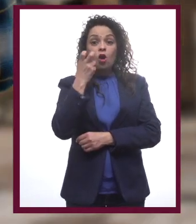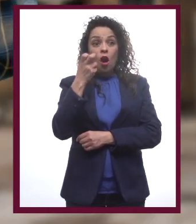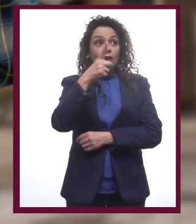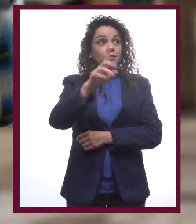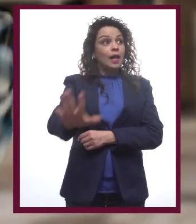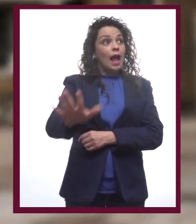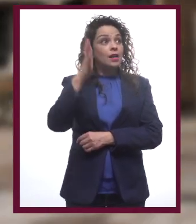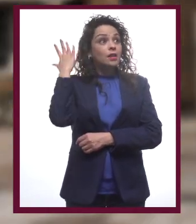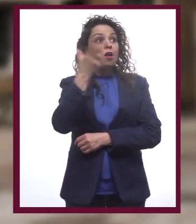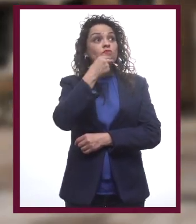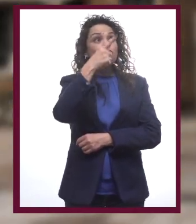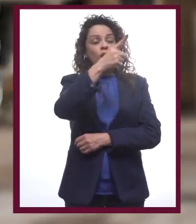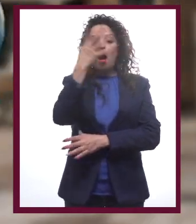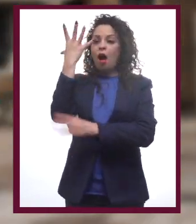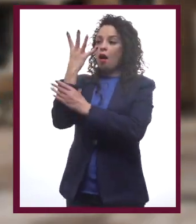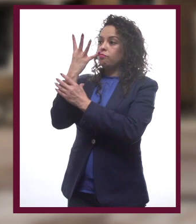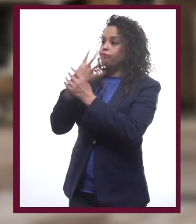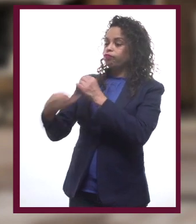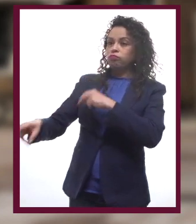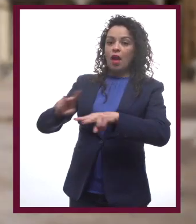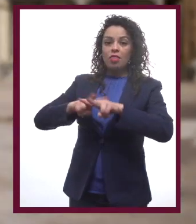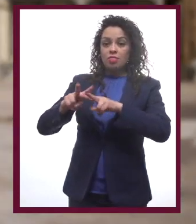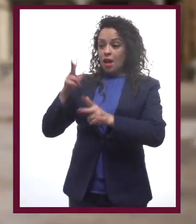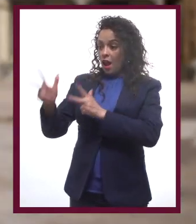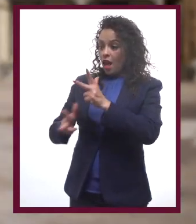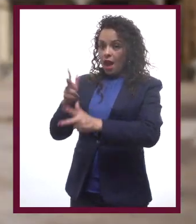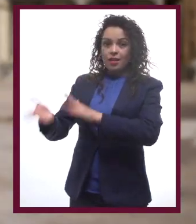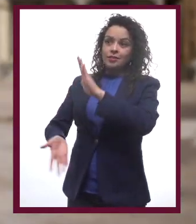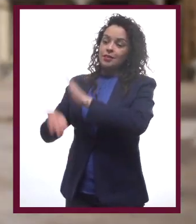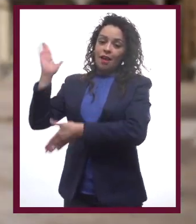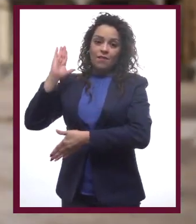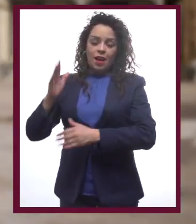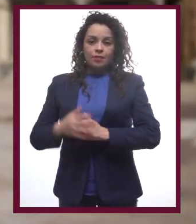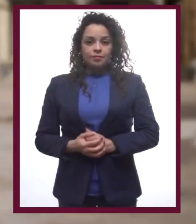le dé oportunidad de irse de ahí y tomar el tren de regreso.